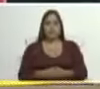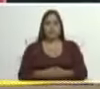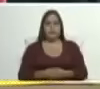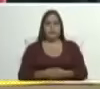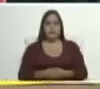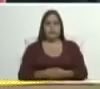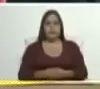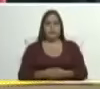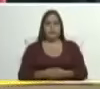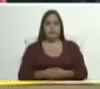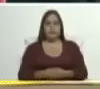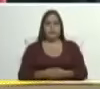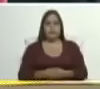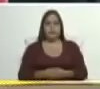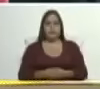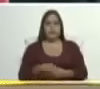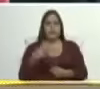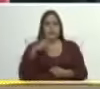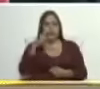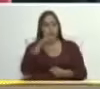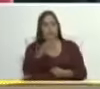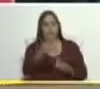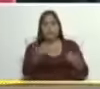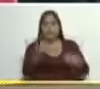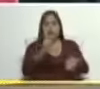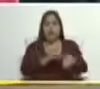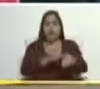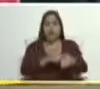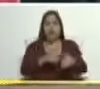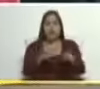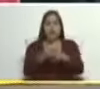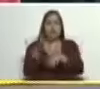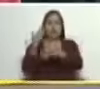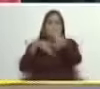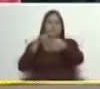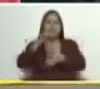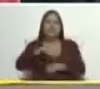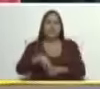lo veo como el momento en el que Sandino